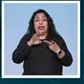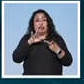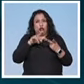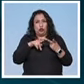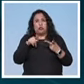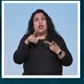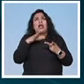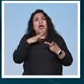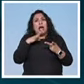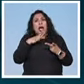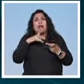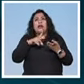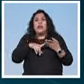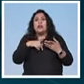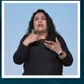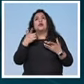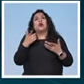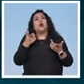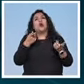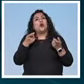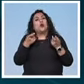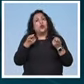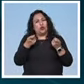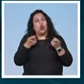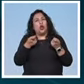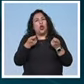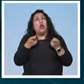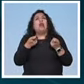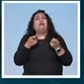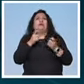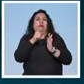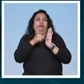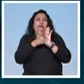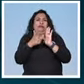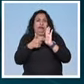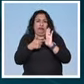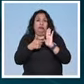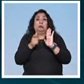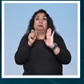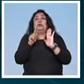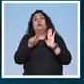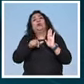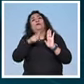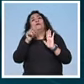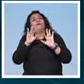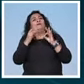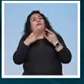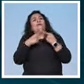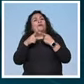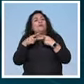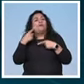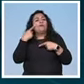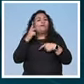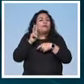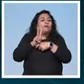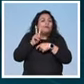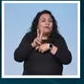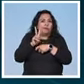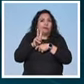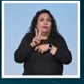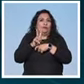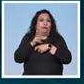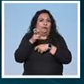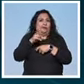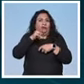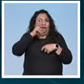en donde se ha introducido el control coercitivo en su legislación, así como todas las formas de seguimiento o vigilancia a